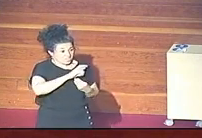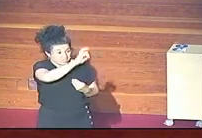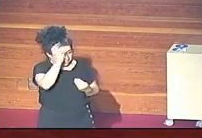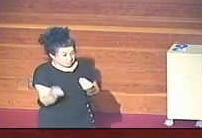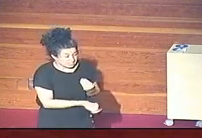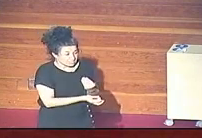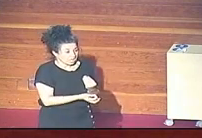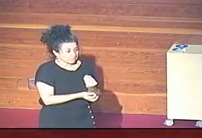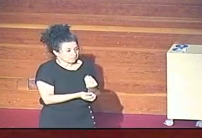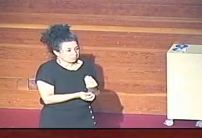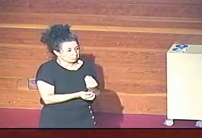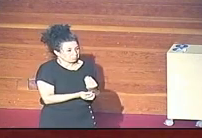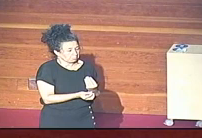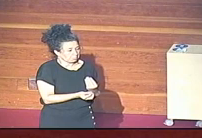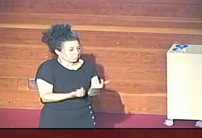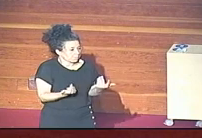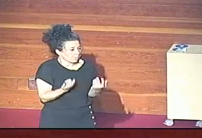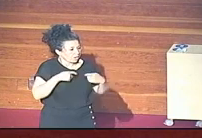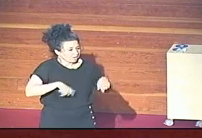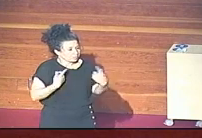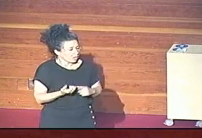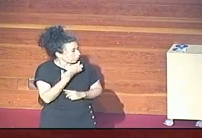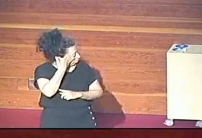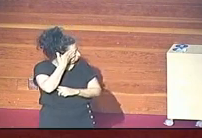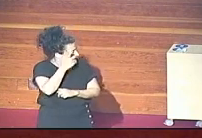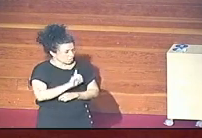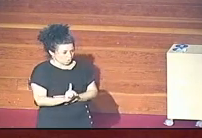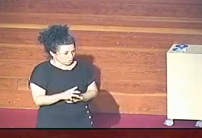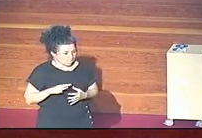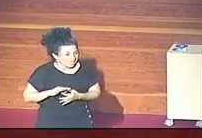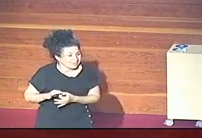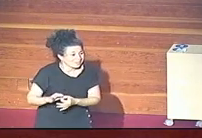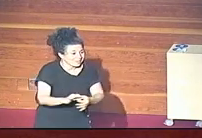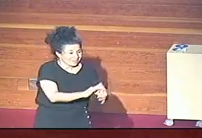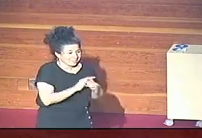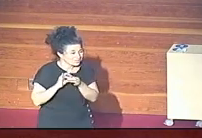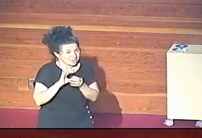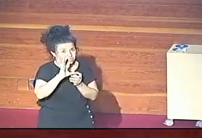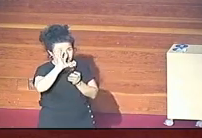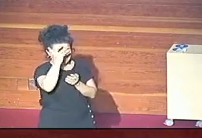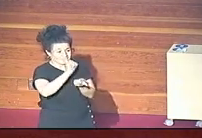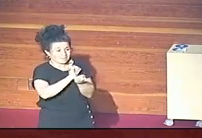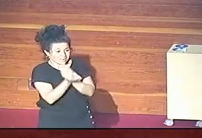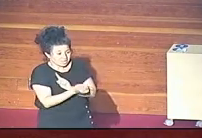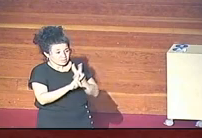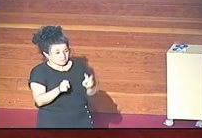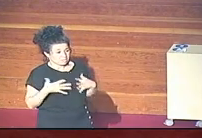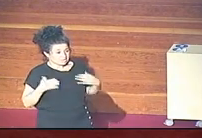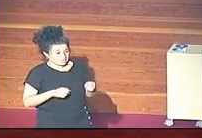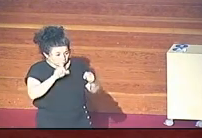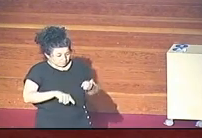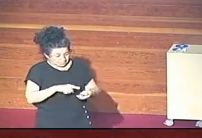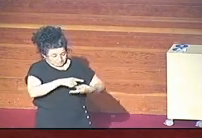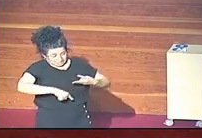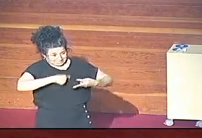no vivimos de espaldas a la naturaleza sino que está interrelacionada con el cambio climático y con los temas de salud y yo creo que cada vez